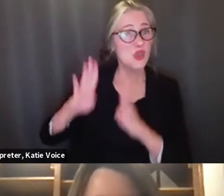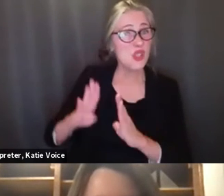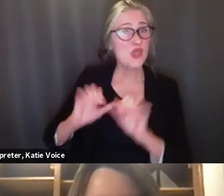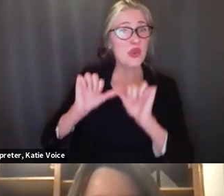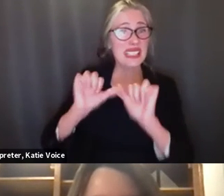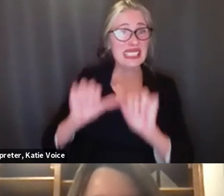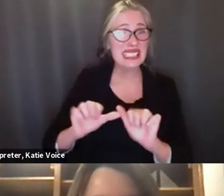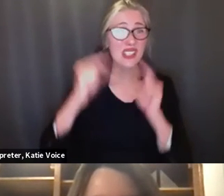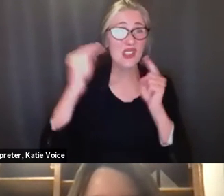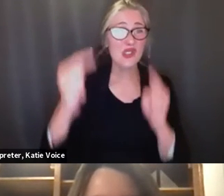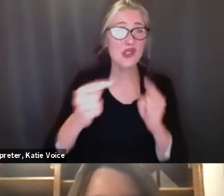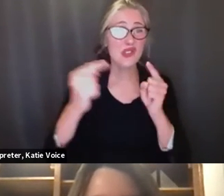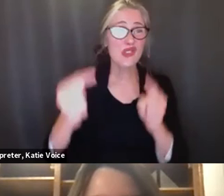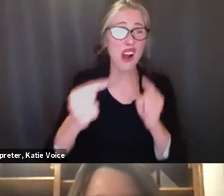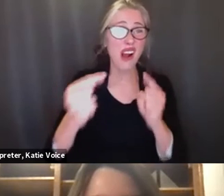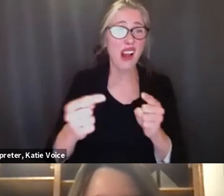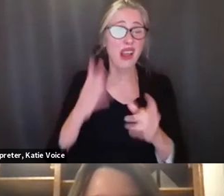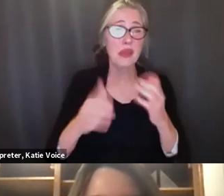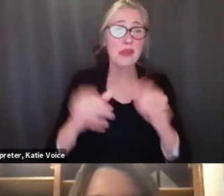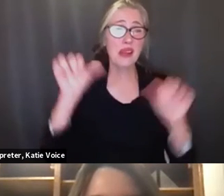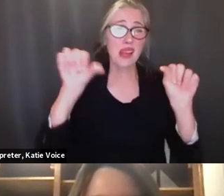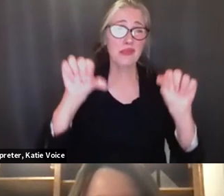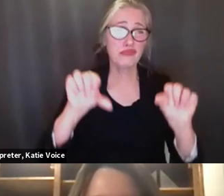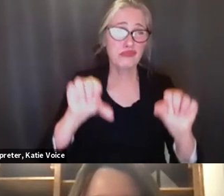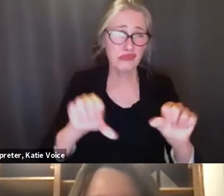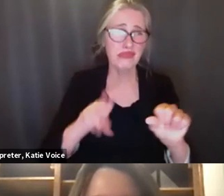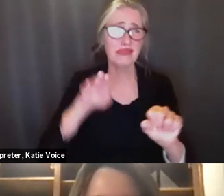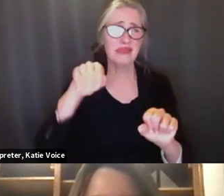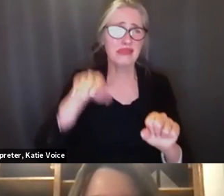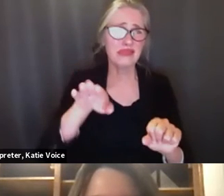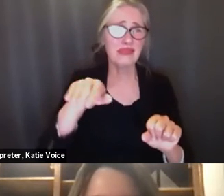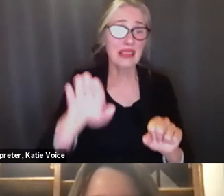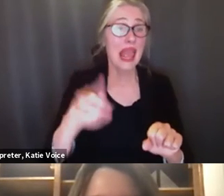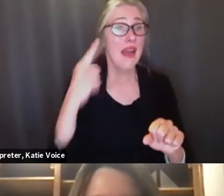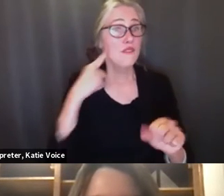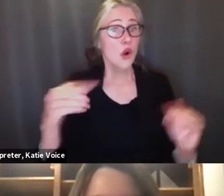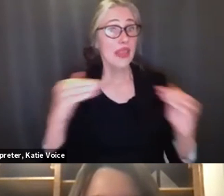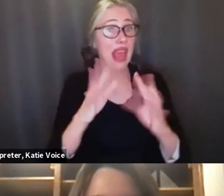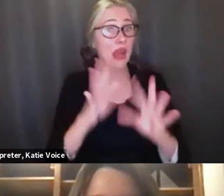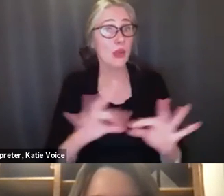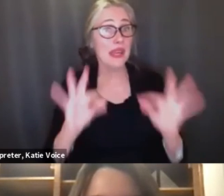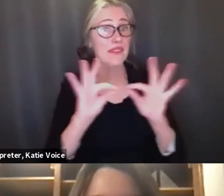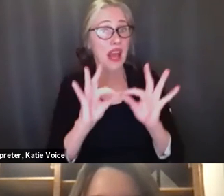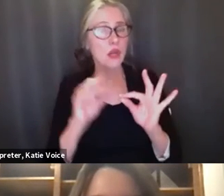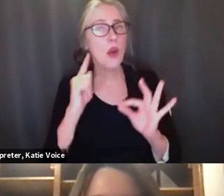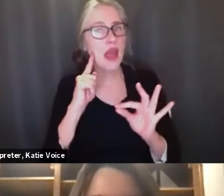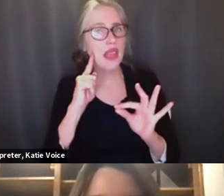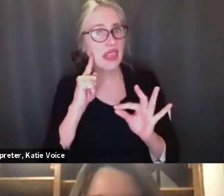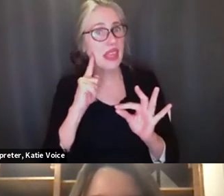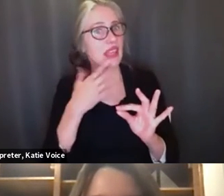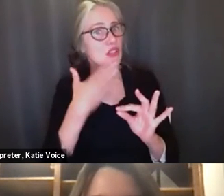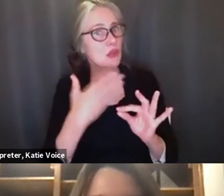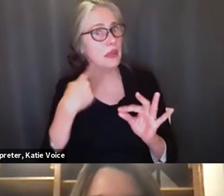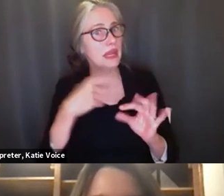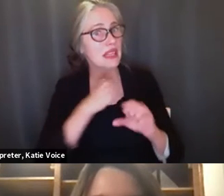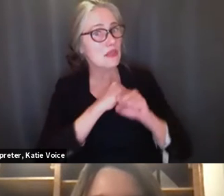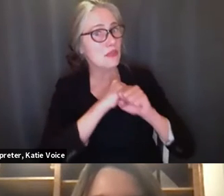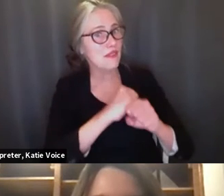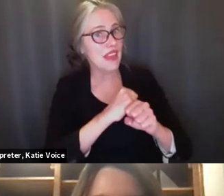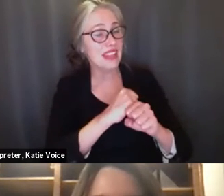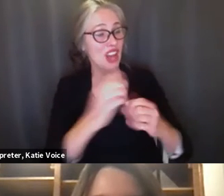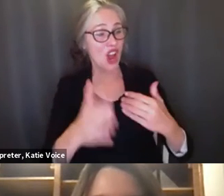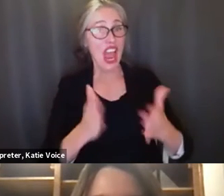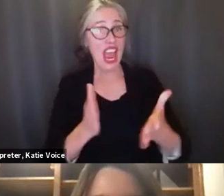dificultades por circunstancias de las cuales no tienen ningún control. Con respecto a la equidad, tenemos que ver la